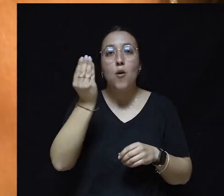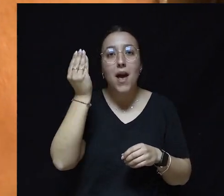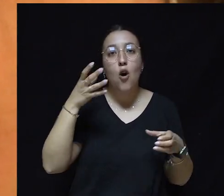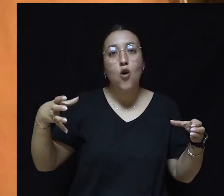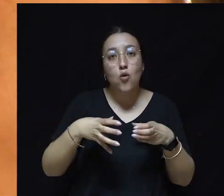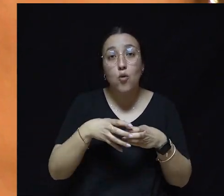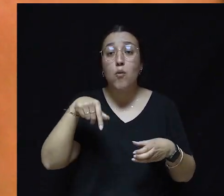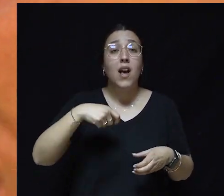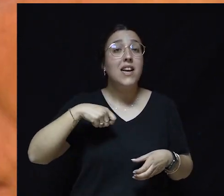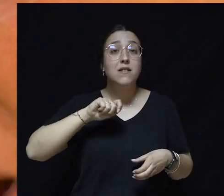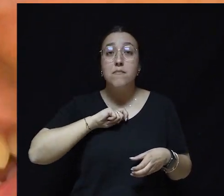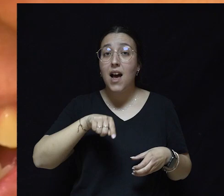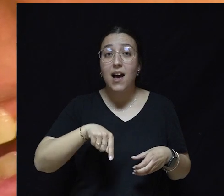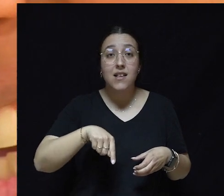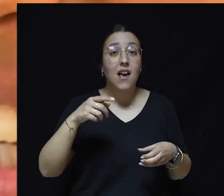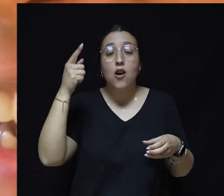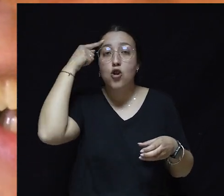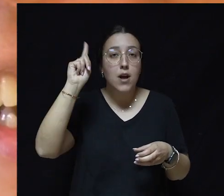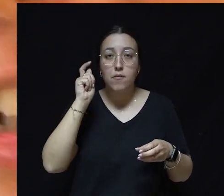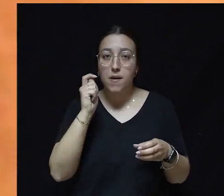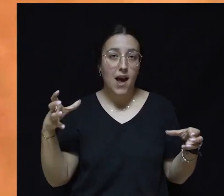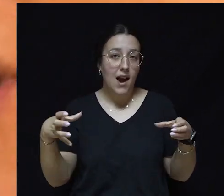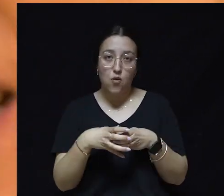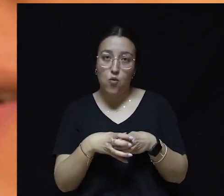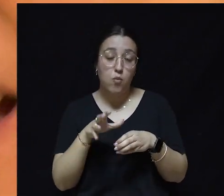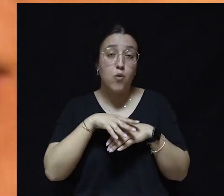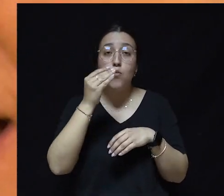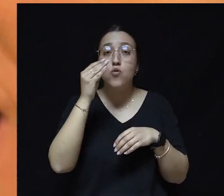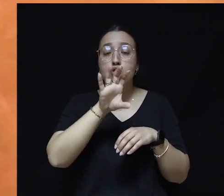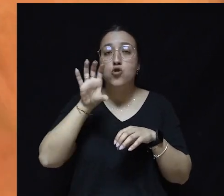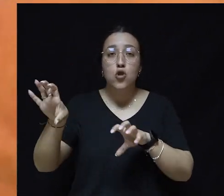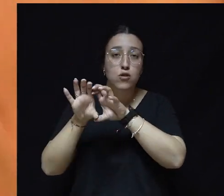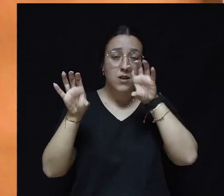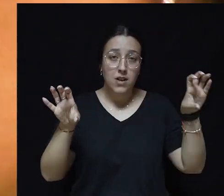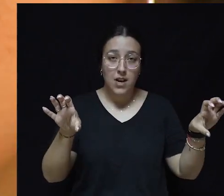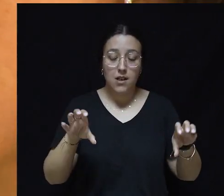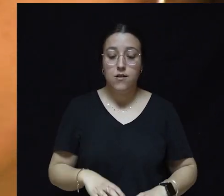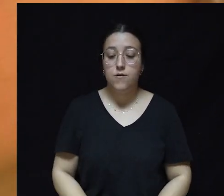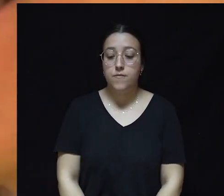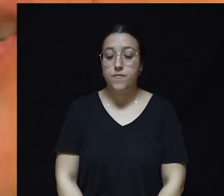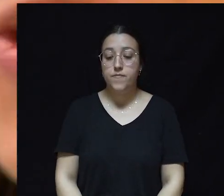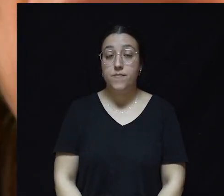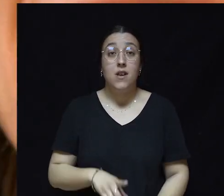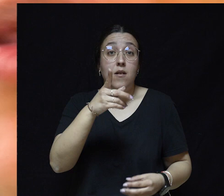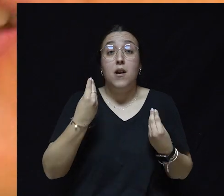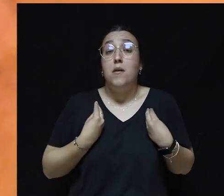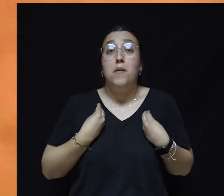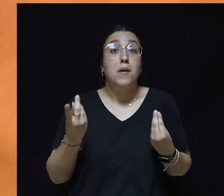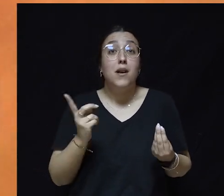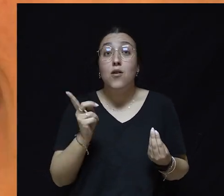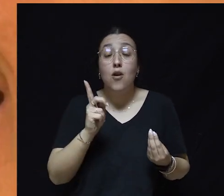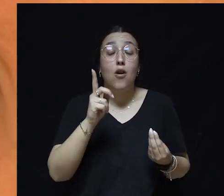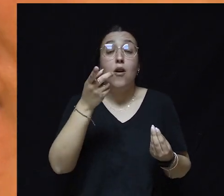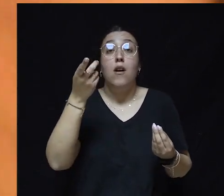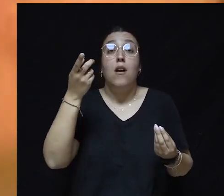en Europa, ¿no? O en España, y nosotros esa diversidad no la tenemos, y por eso también cuando llegas a un centro